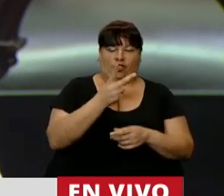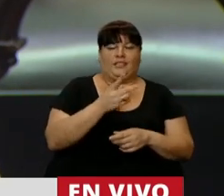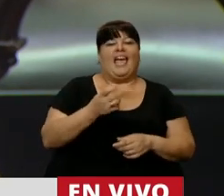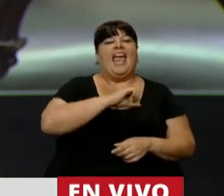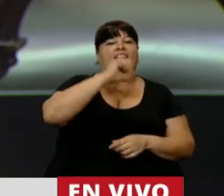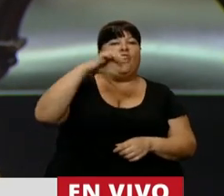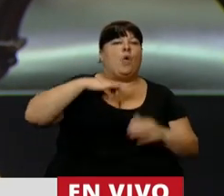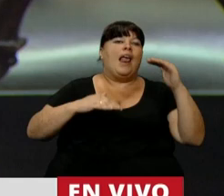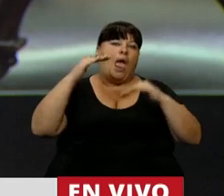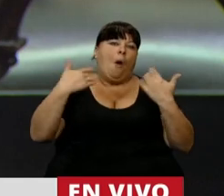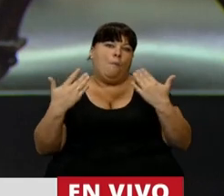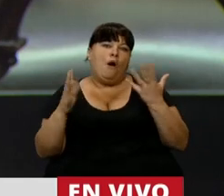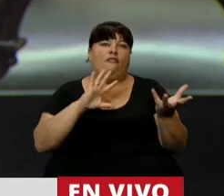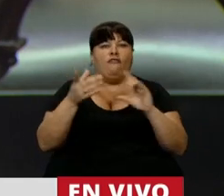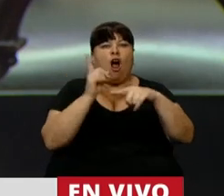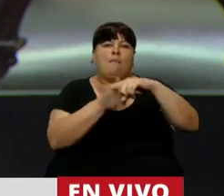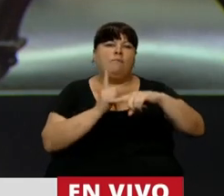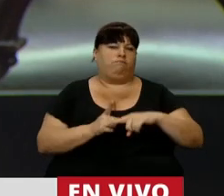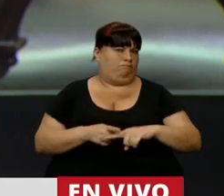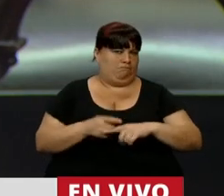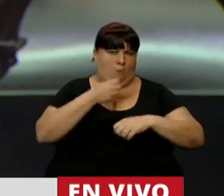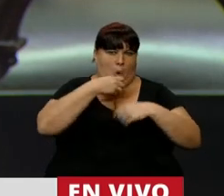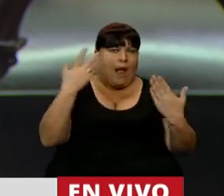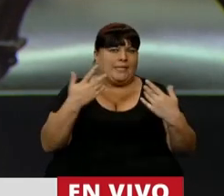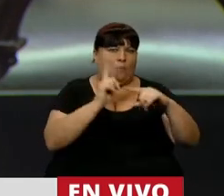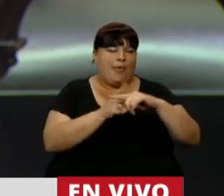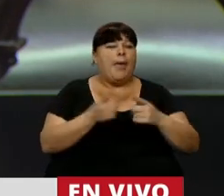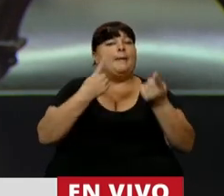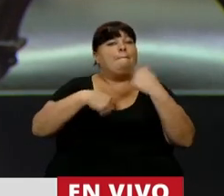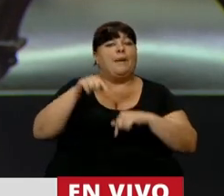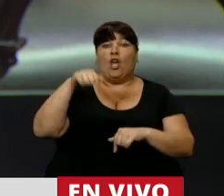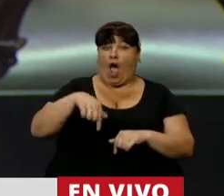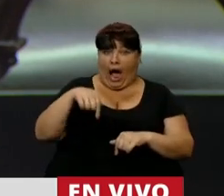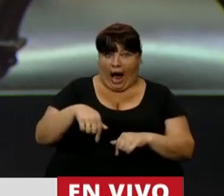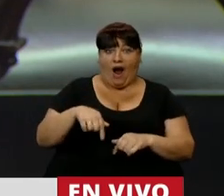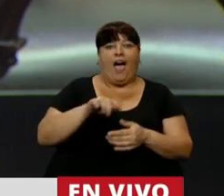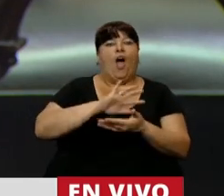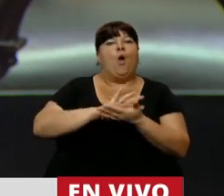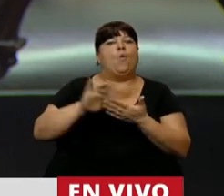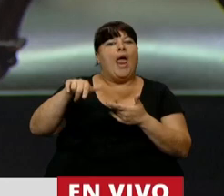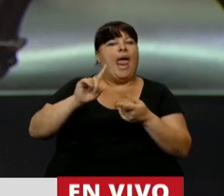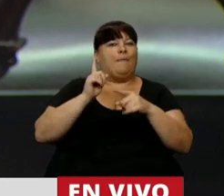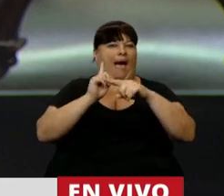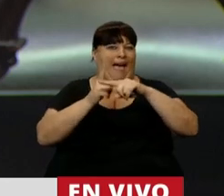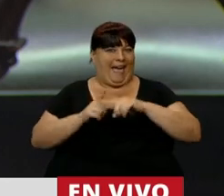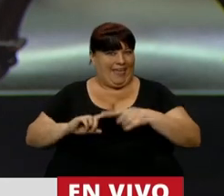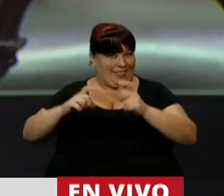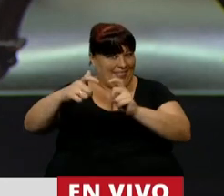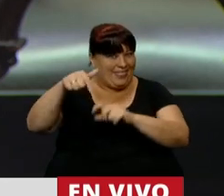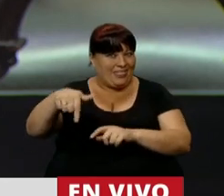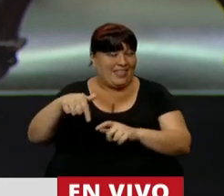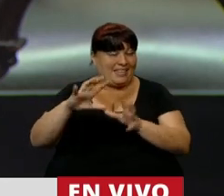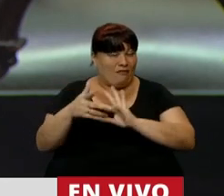inflación y salario variables que pueden ser calculadas por cualquiera, sin embargo ahora, en las nuevas fórmulas que trae